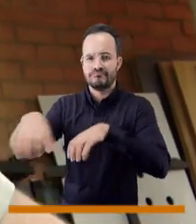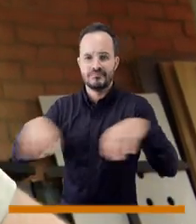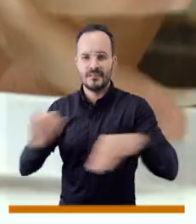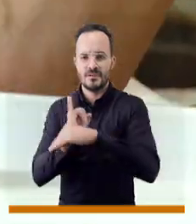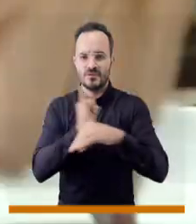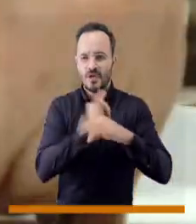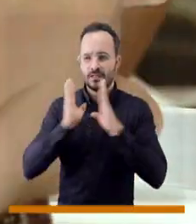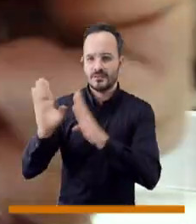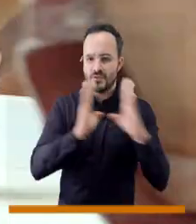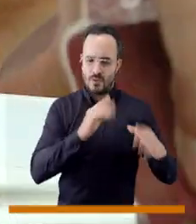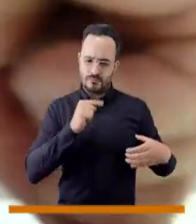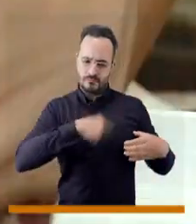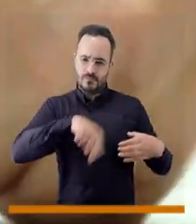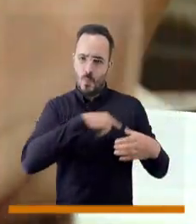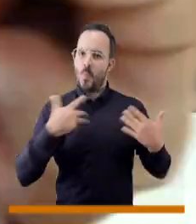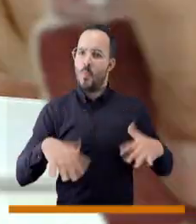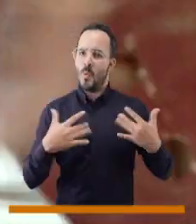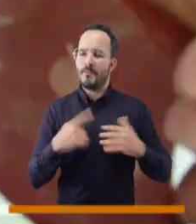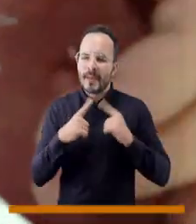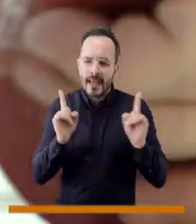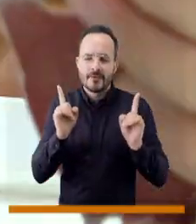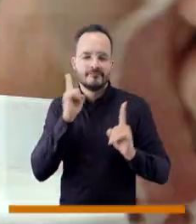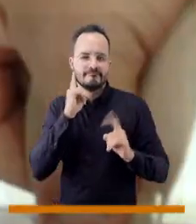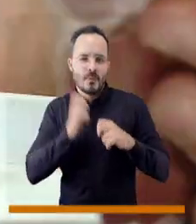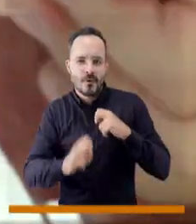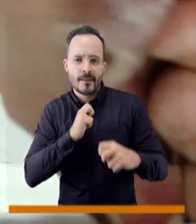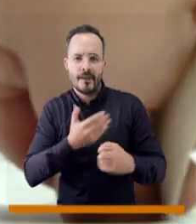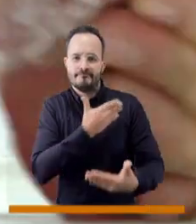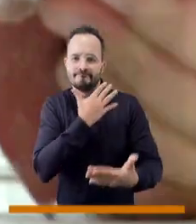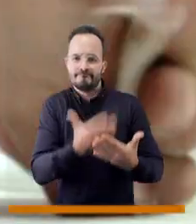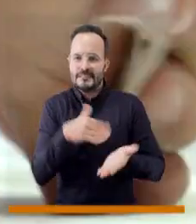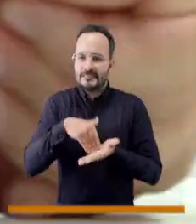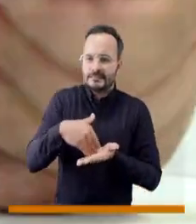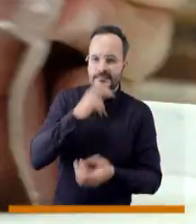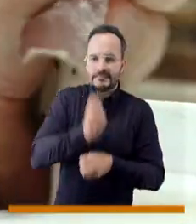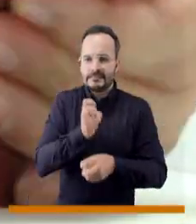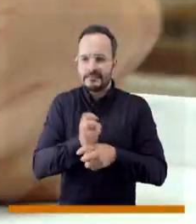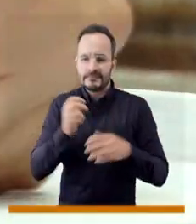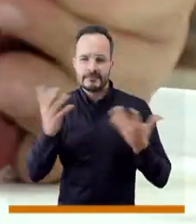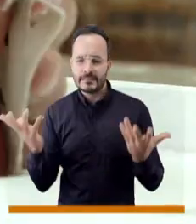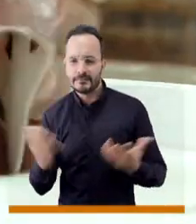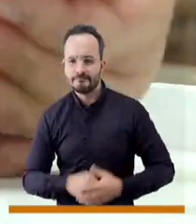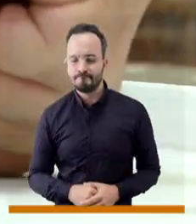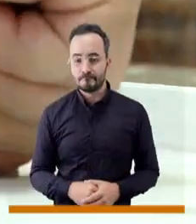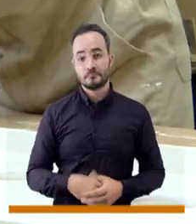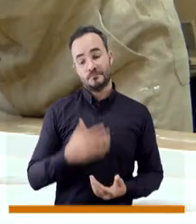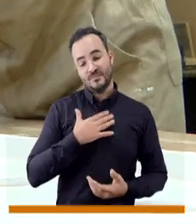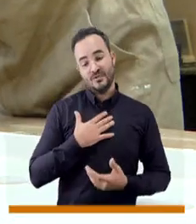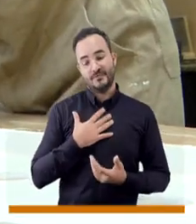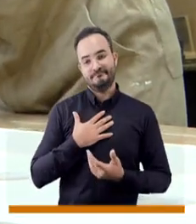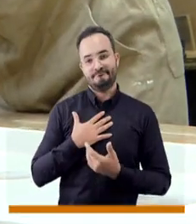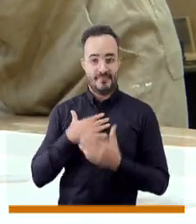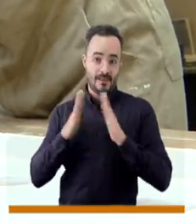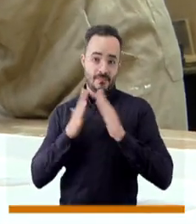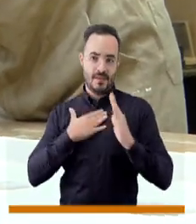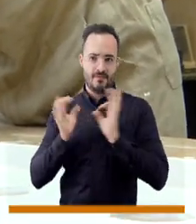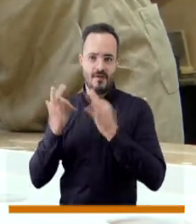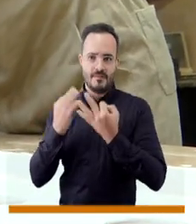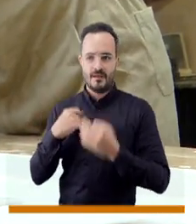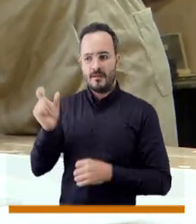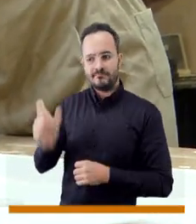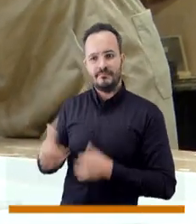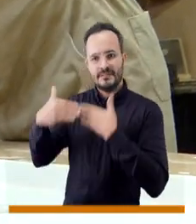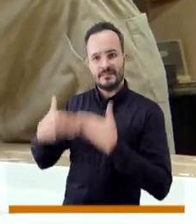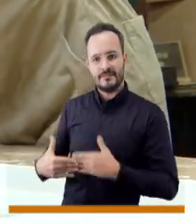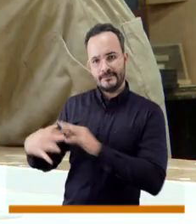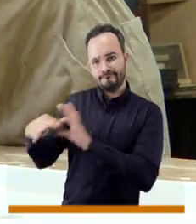es la problemática? ¿Qué es lo que nos falta? ¿Cómo lo ven? Bueno, como familia de personas con discapacidad, cada día